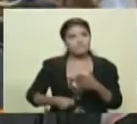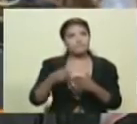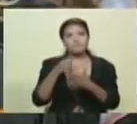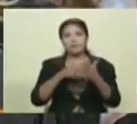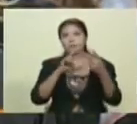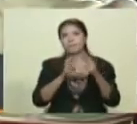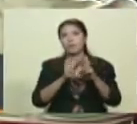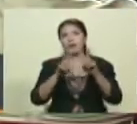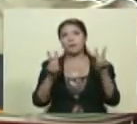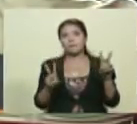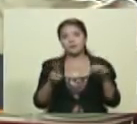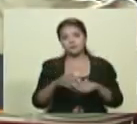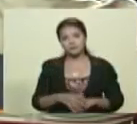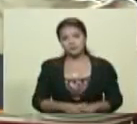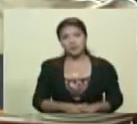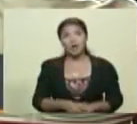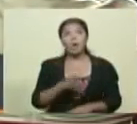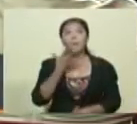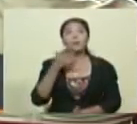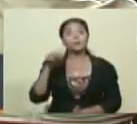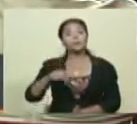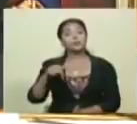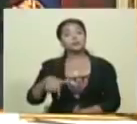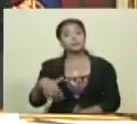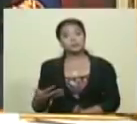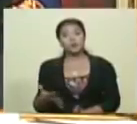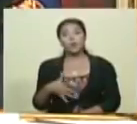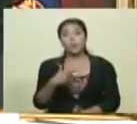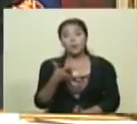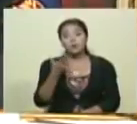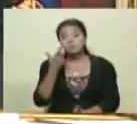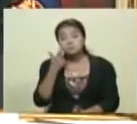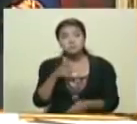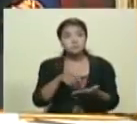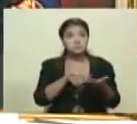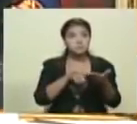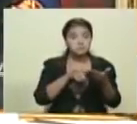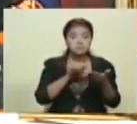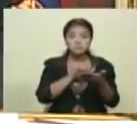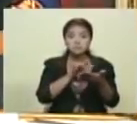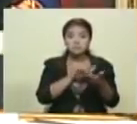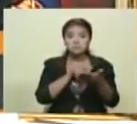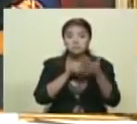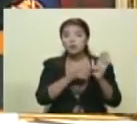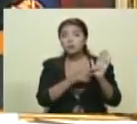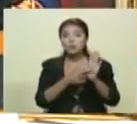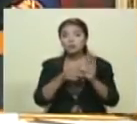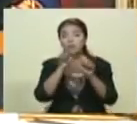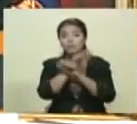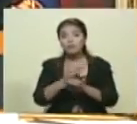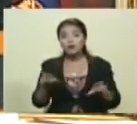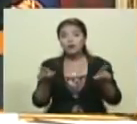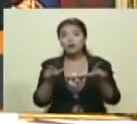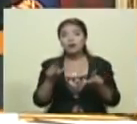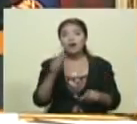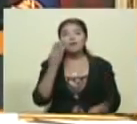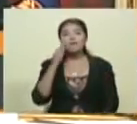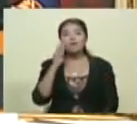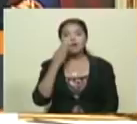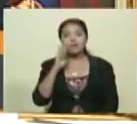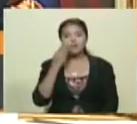paz de nuestro país. Por ejemplo, aquí yo puedo hacer seguimiento de la transmisión por Facebook